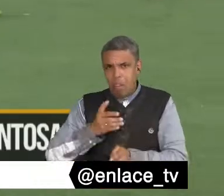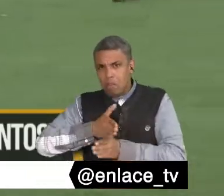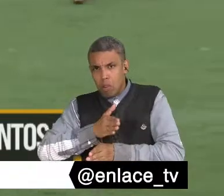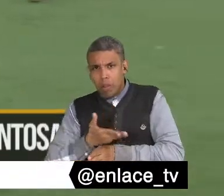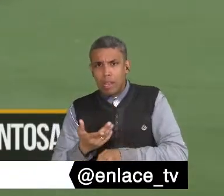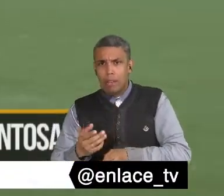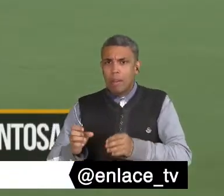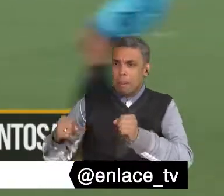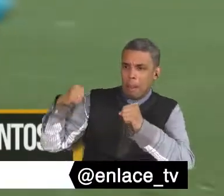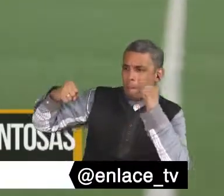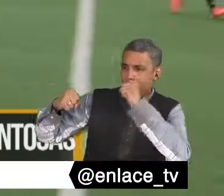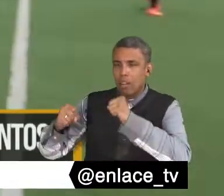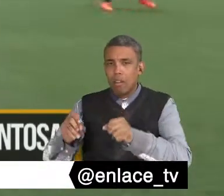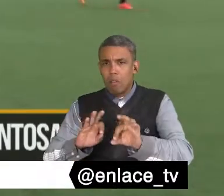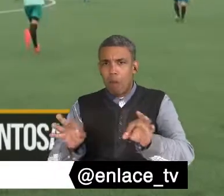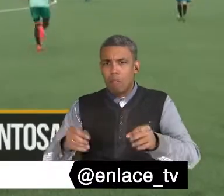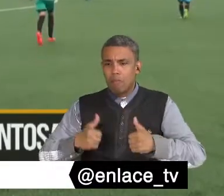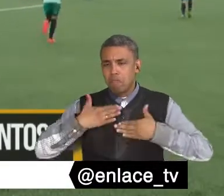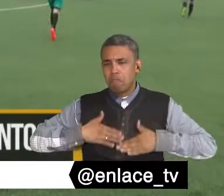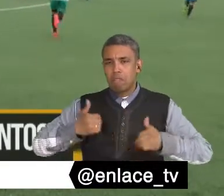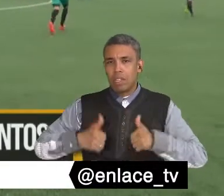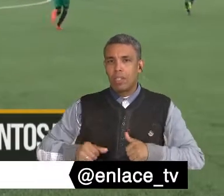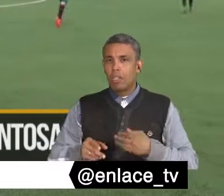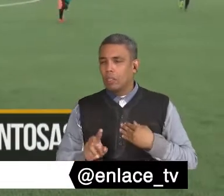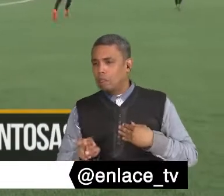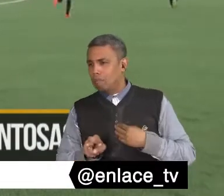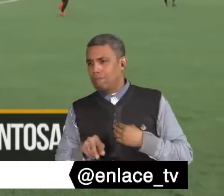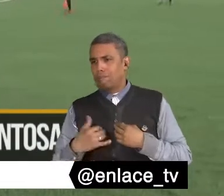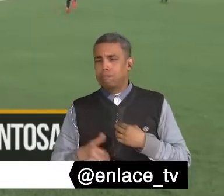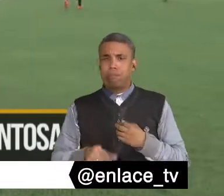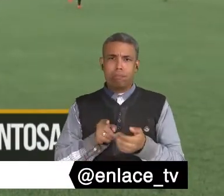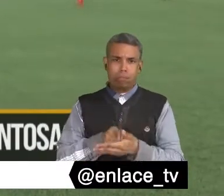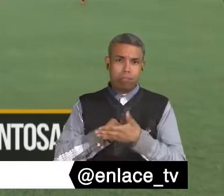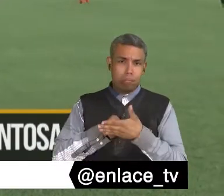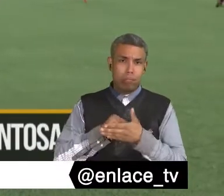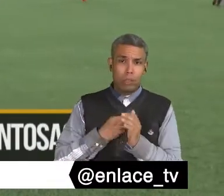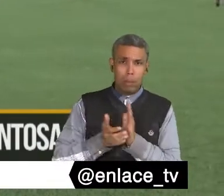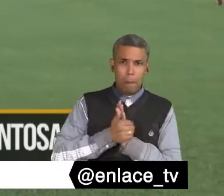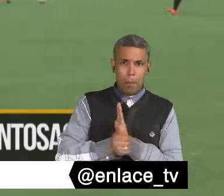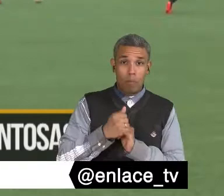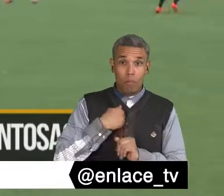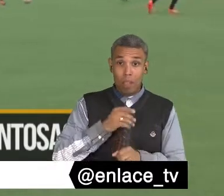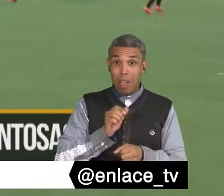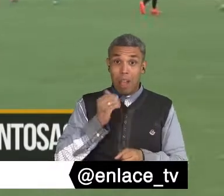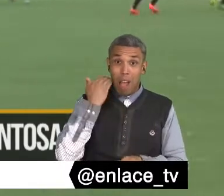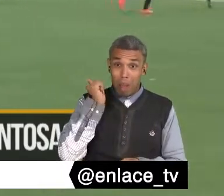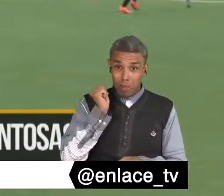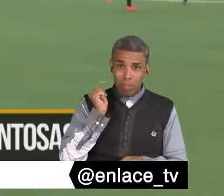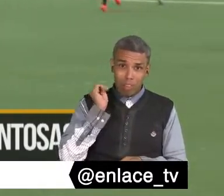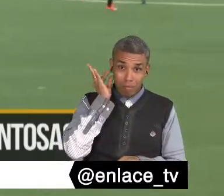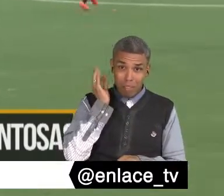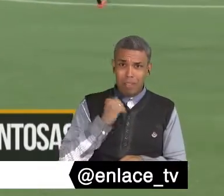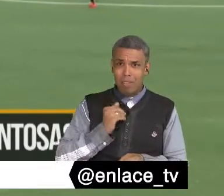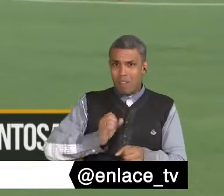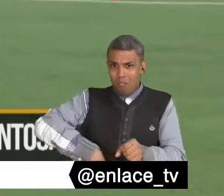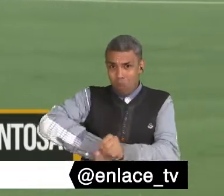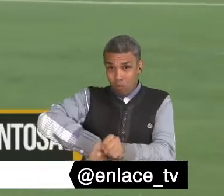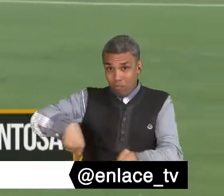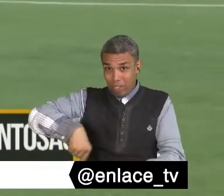altura. Bien, muchísimo talento, realmente en Barranca Bermeja el fútbol femenino ha crecido, yo estoy muy,